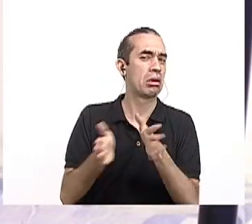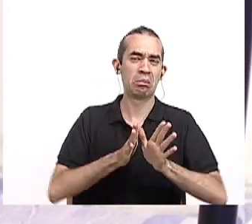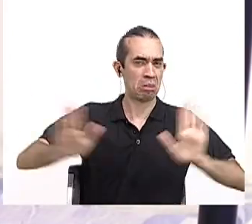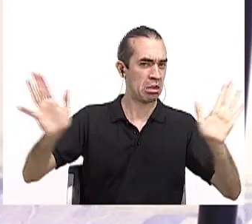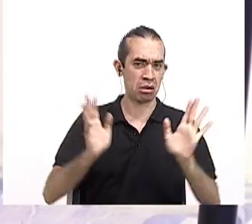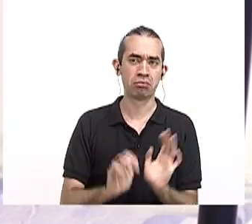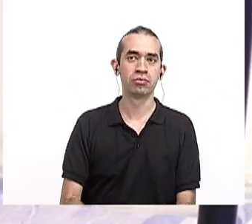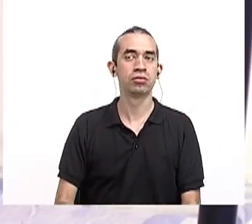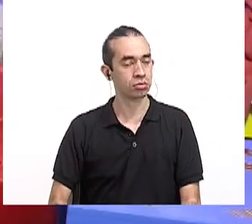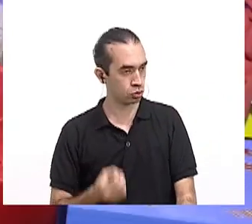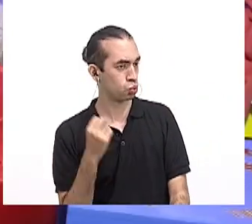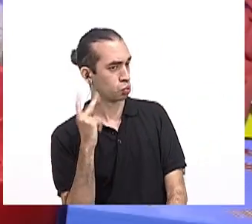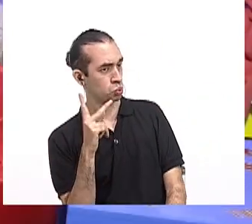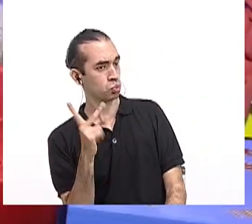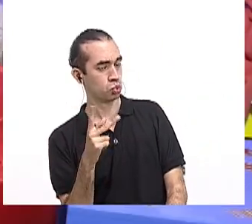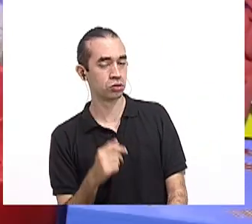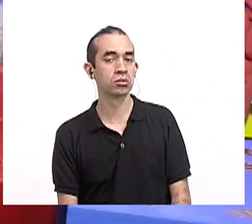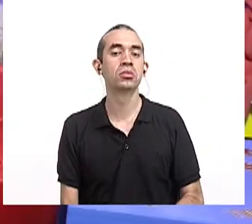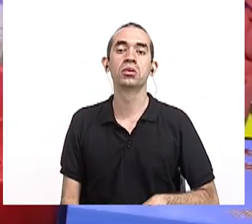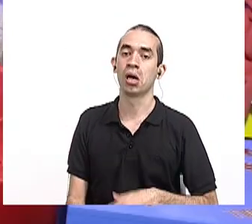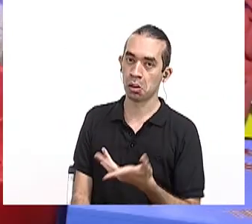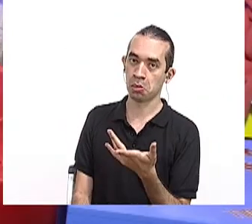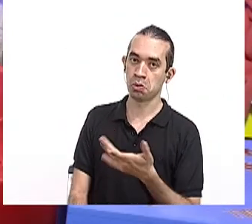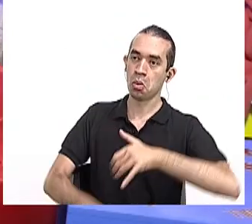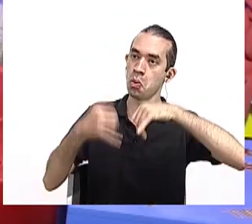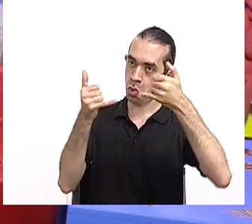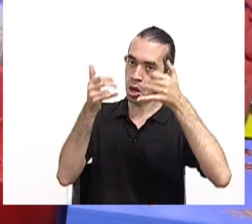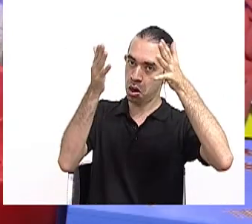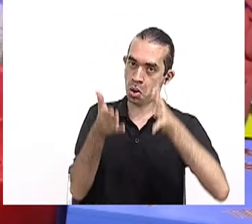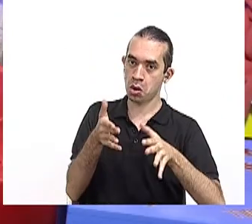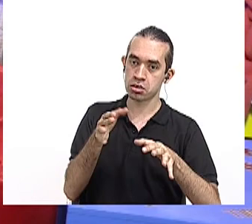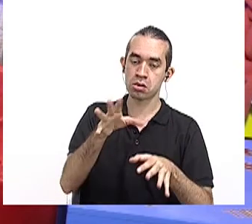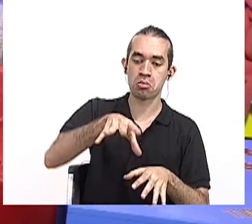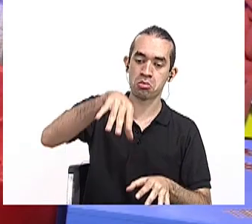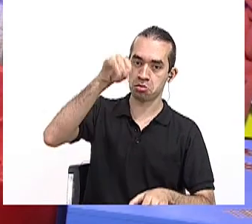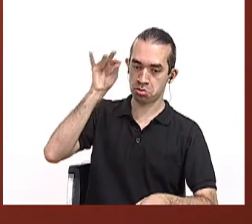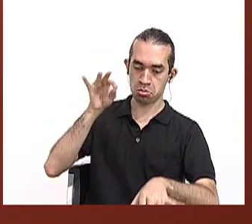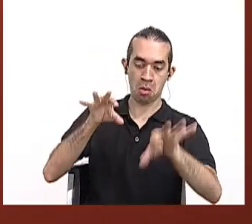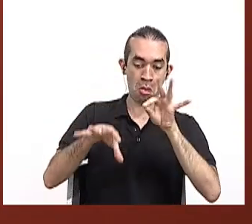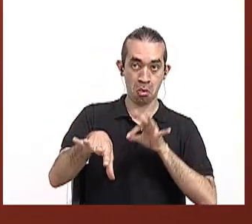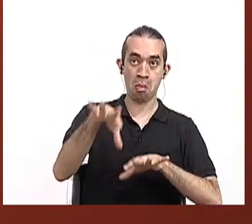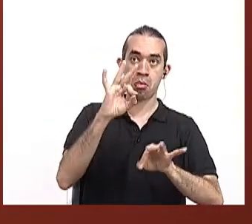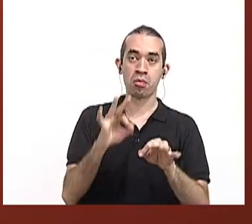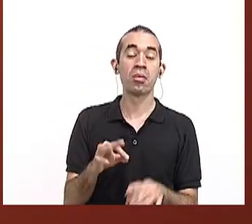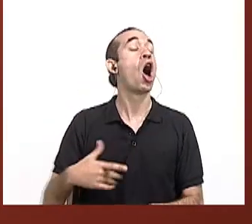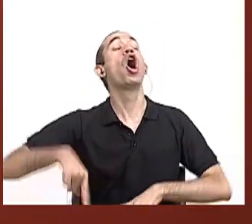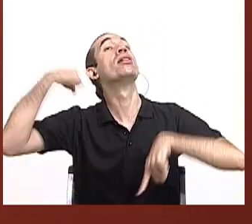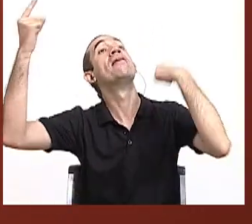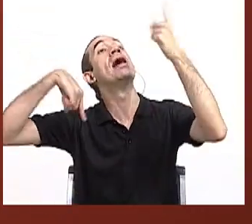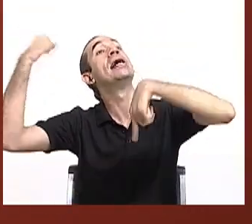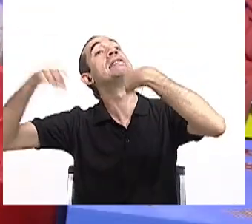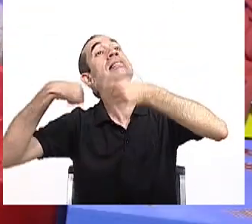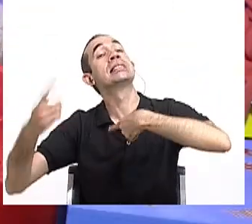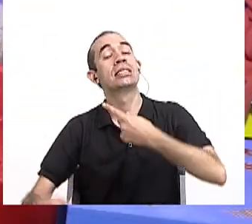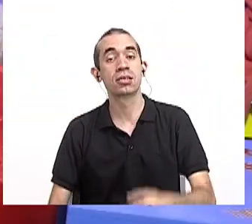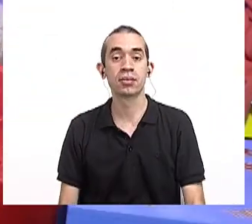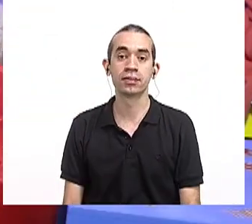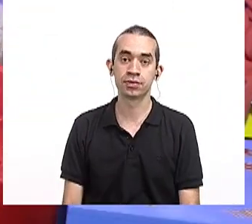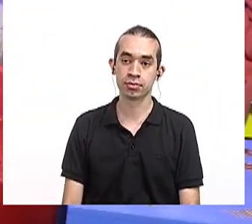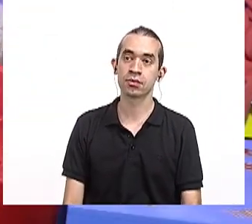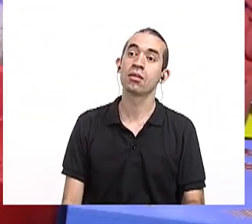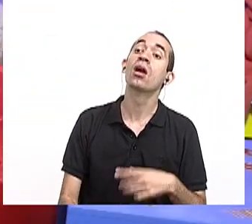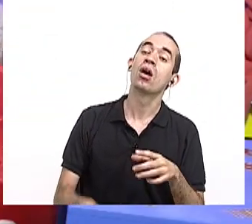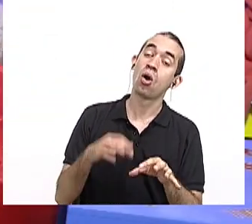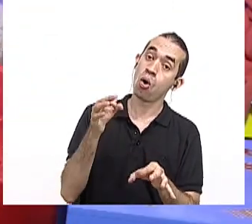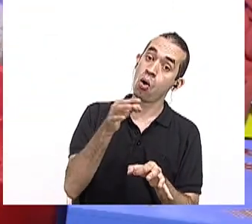material. Ok. Y entonces cada uno de los jugadores retira las fichas alternándose. ¡Va de nuevo! Y entonces cada